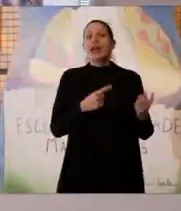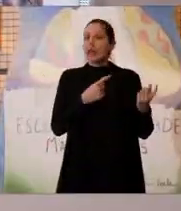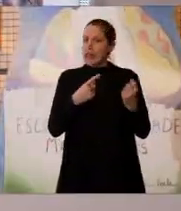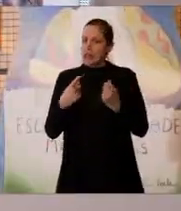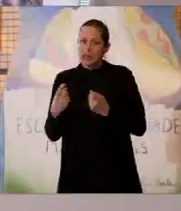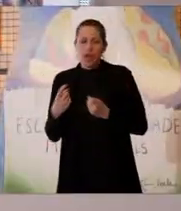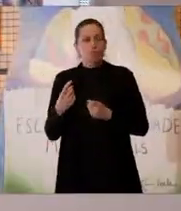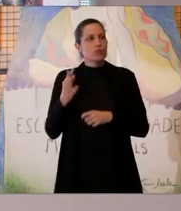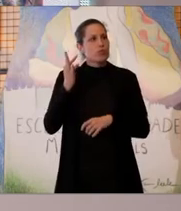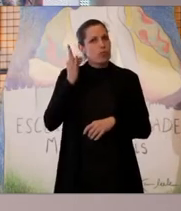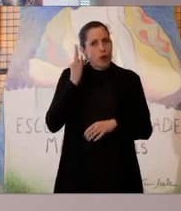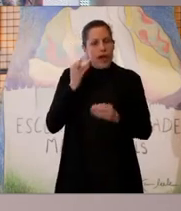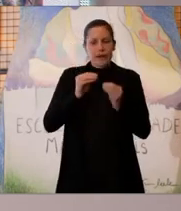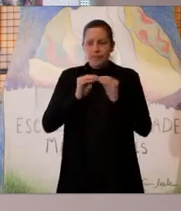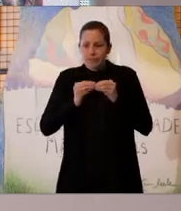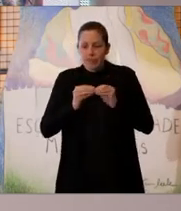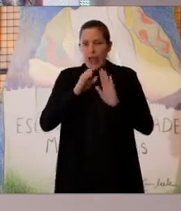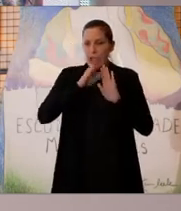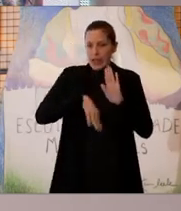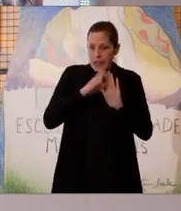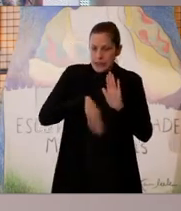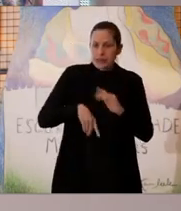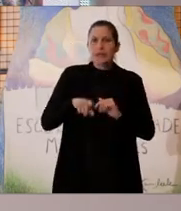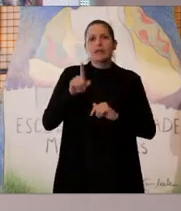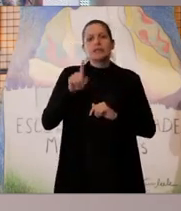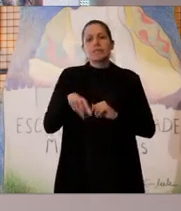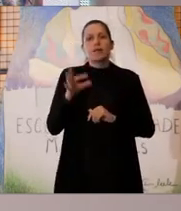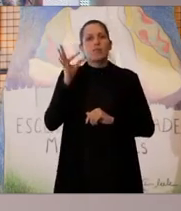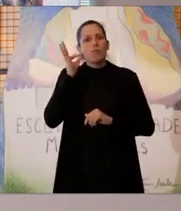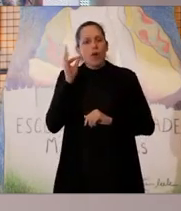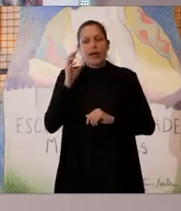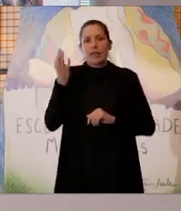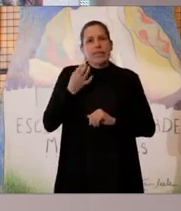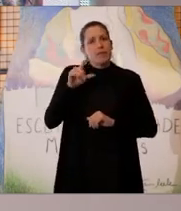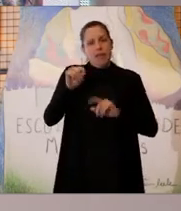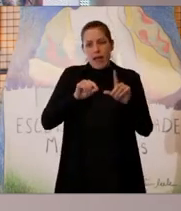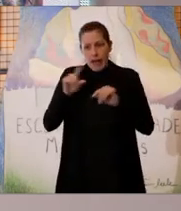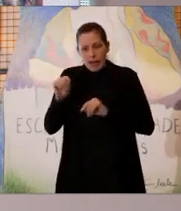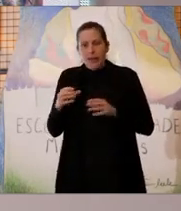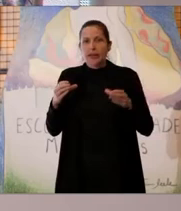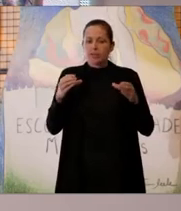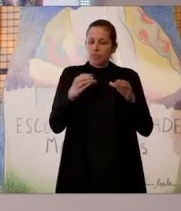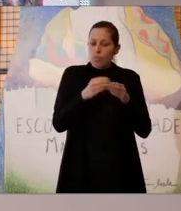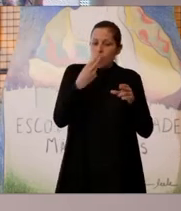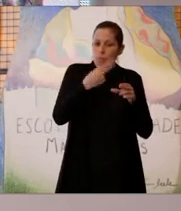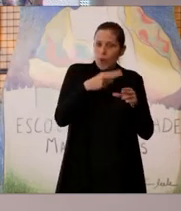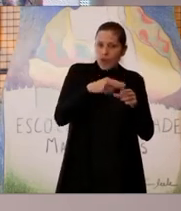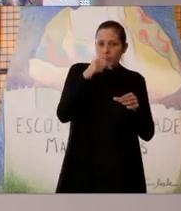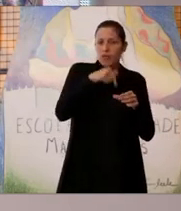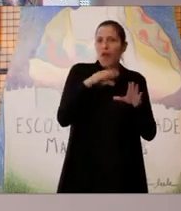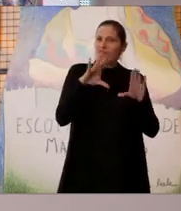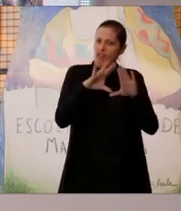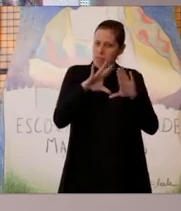listas eligiendo que los poderes en las posiciones de poder de los partidos haya mujeres feministas creo que es